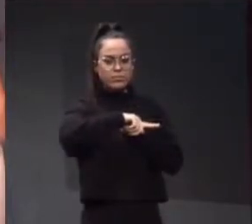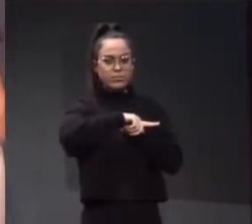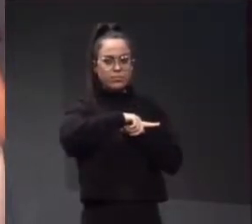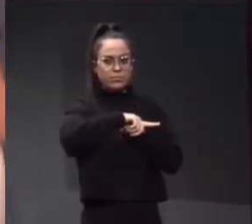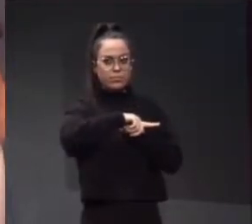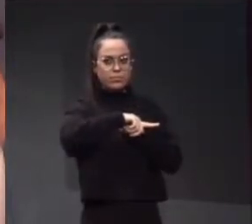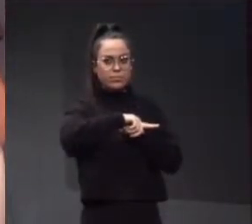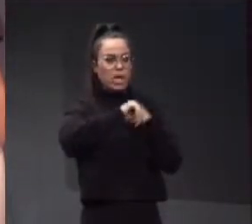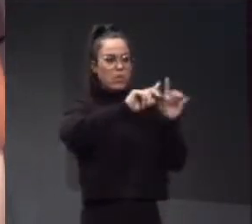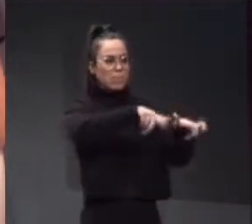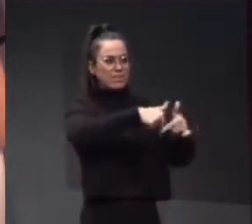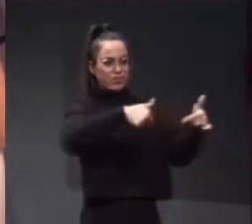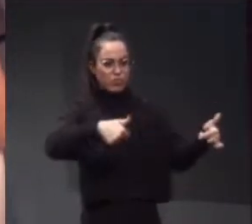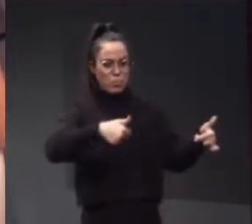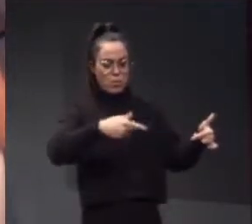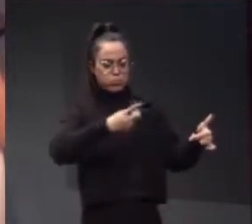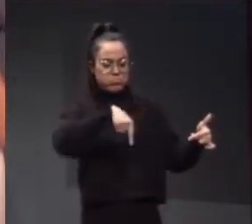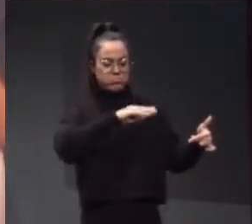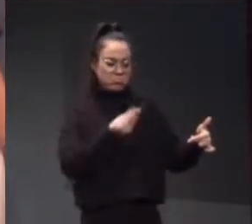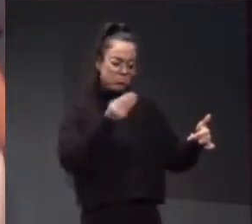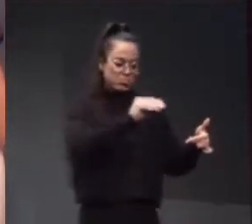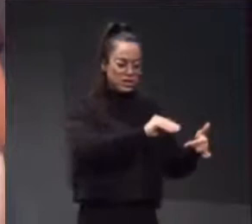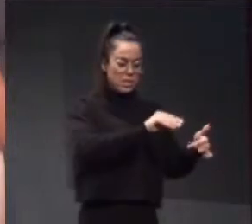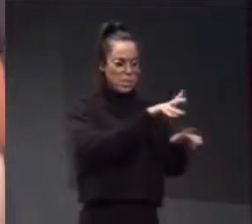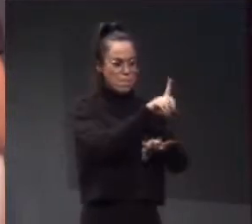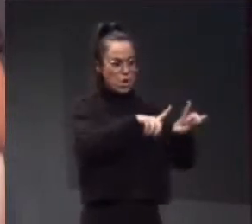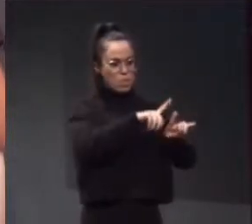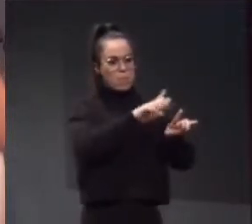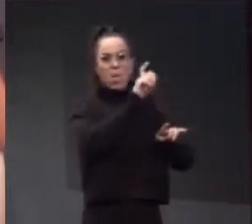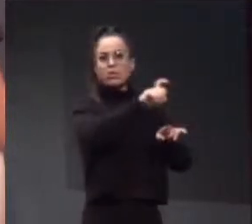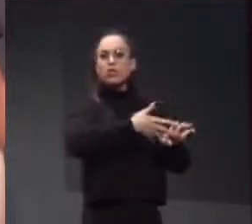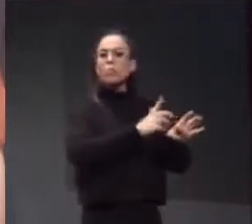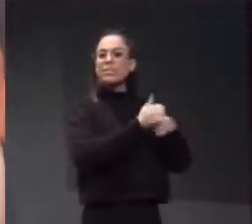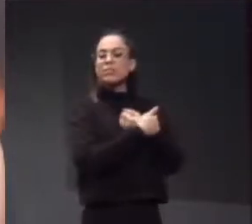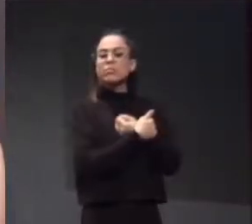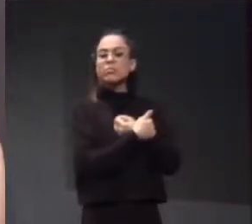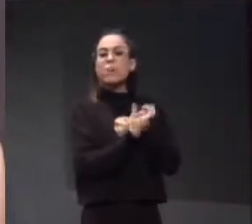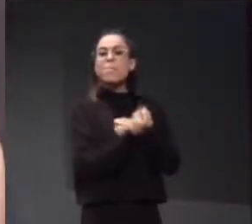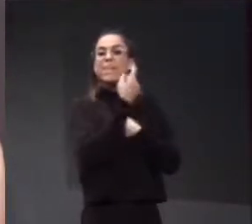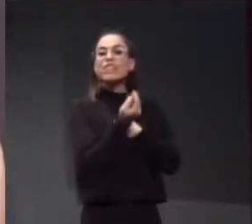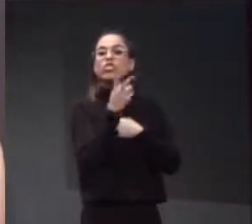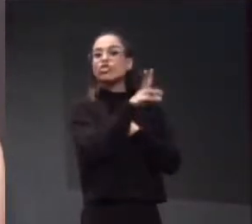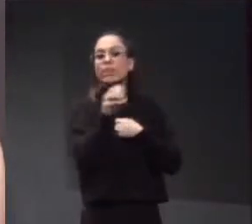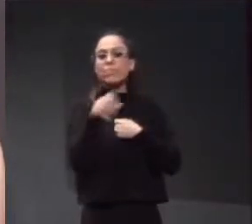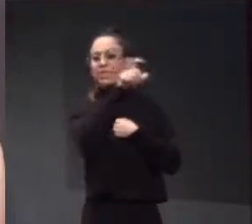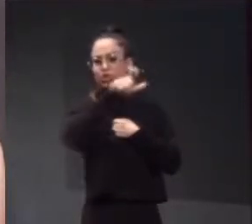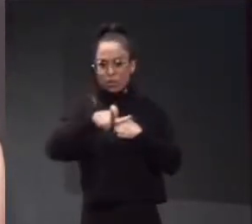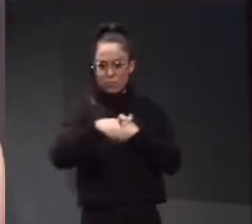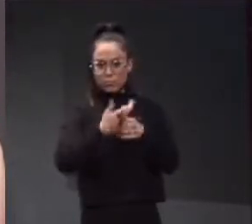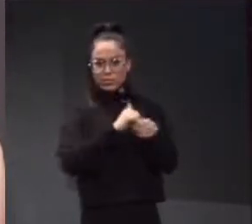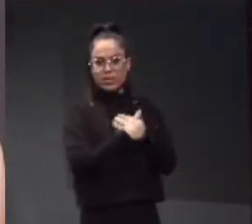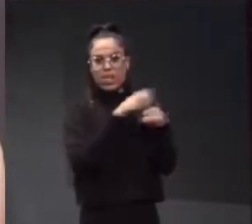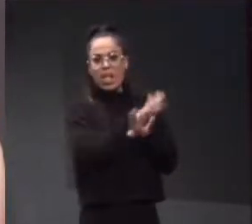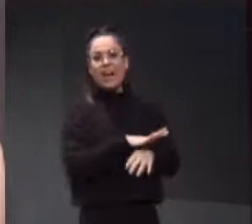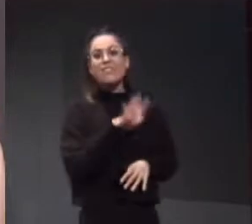en una plataforma de éstas y participaron no tenía ni una chuleta pero como mil doscientos y pico personas sacamos